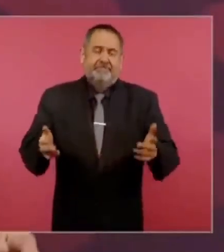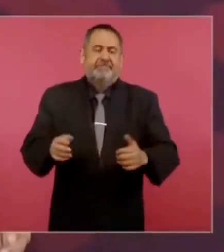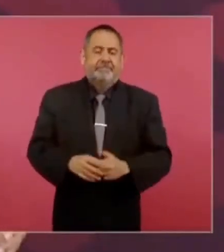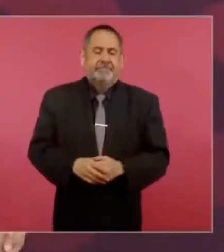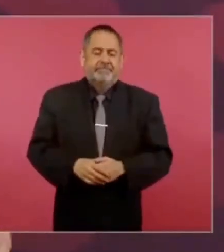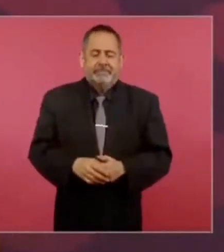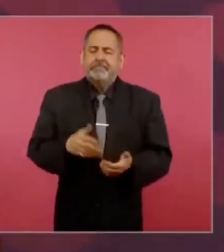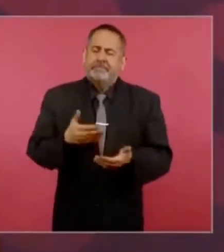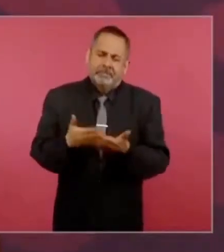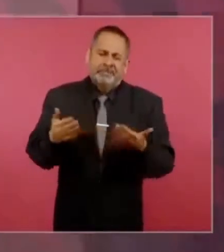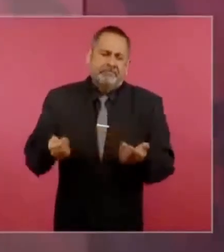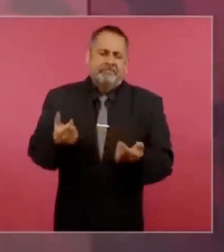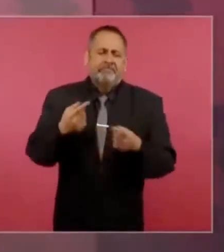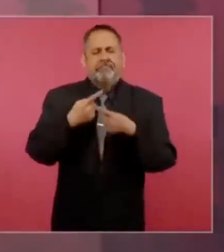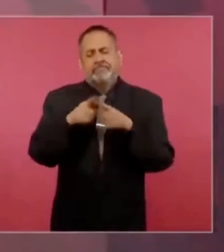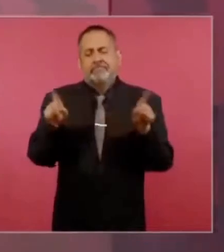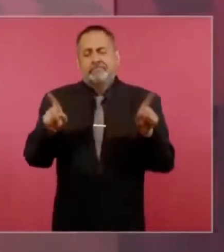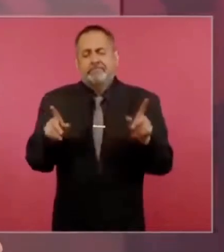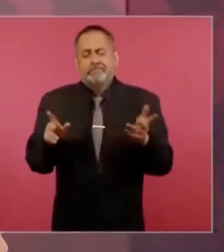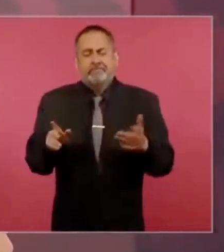es distinto,